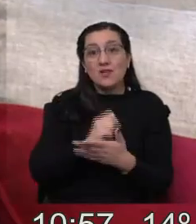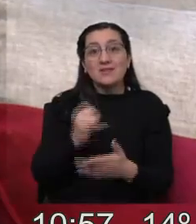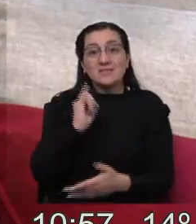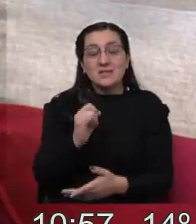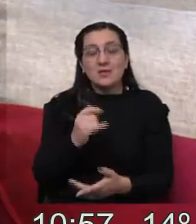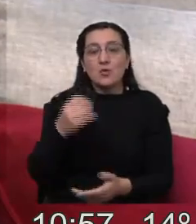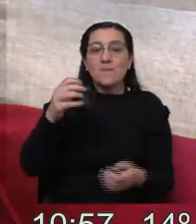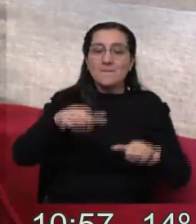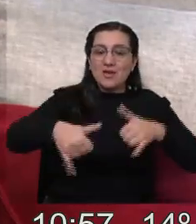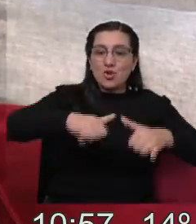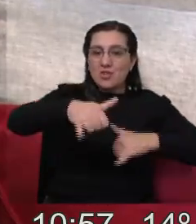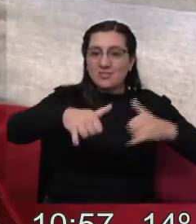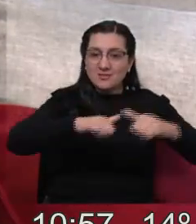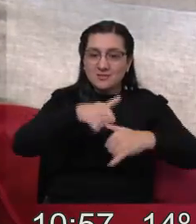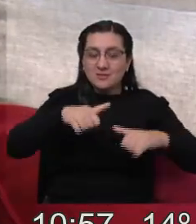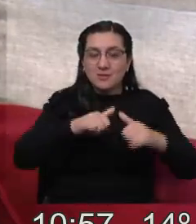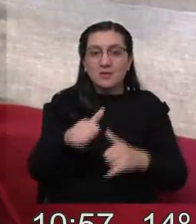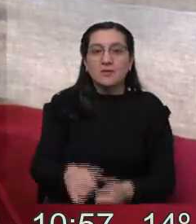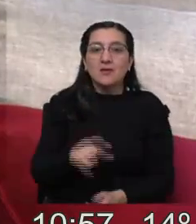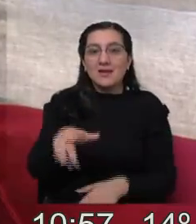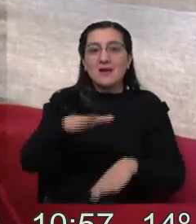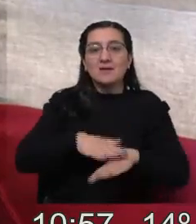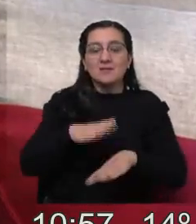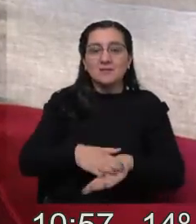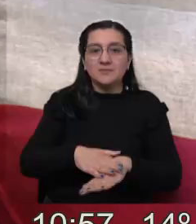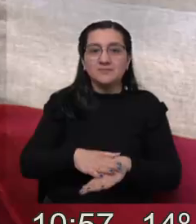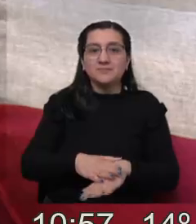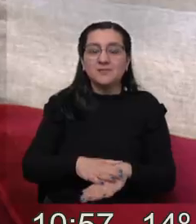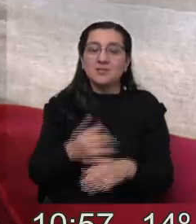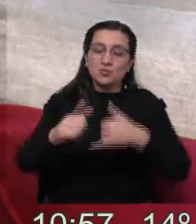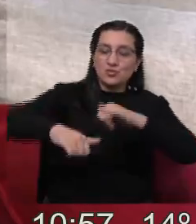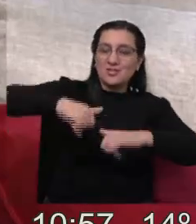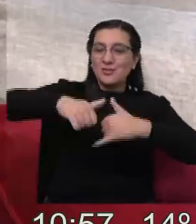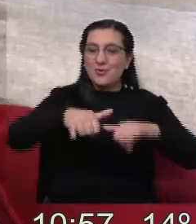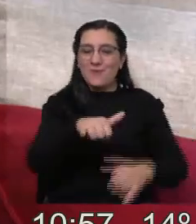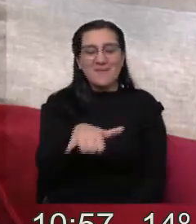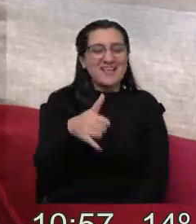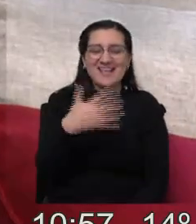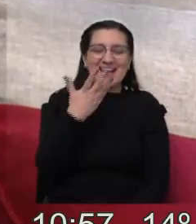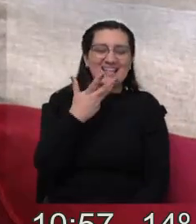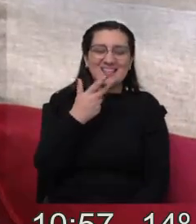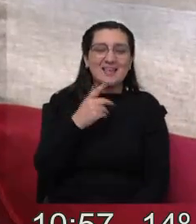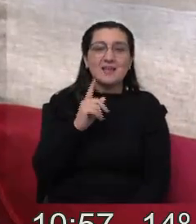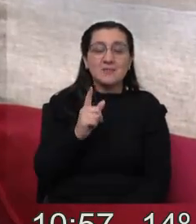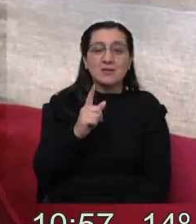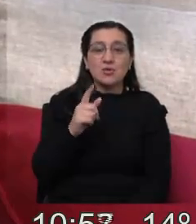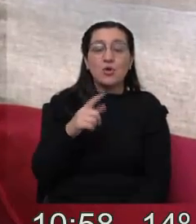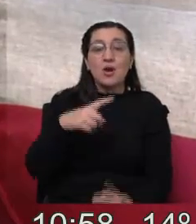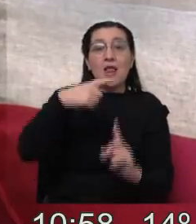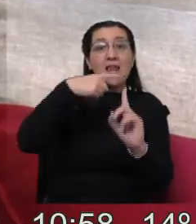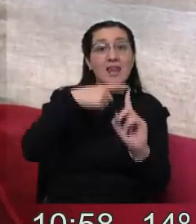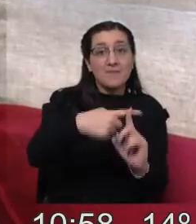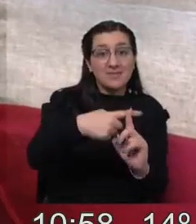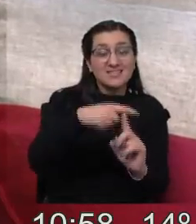con marionetas. Leonardo Infantini era el encargado de esas títeres, marionetas. Amo. Y otra que tiene que ver con lápidas, en las que